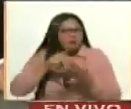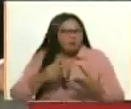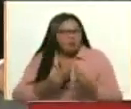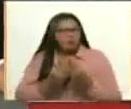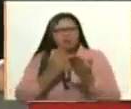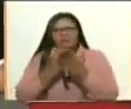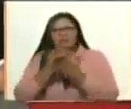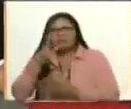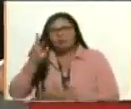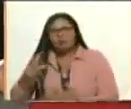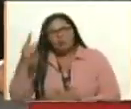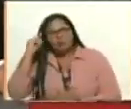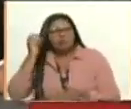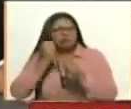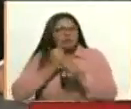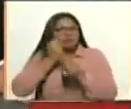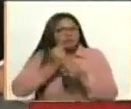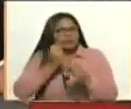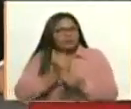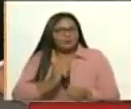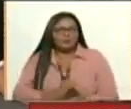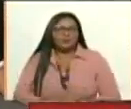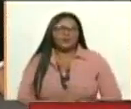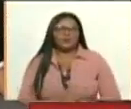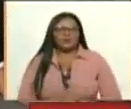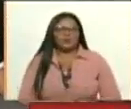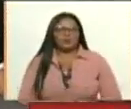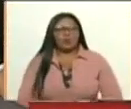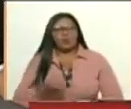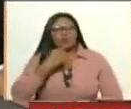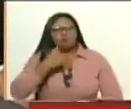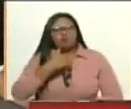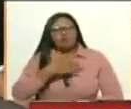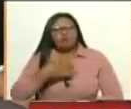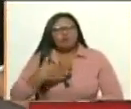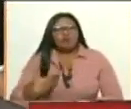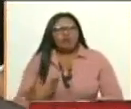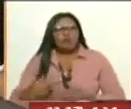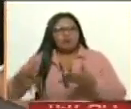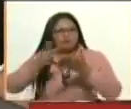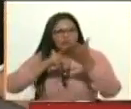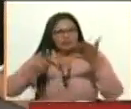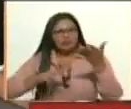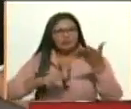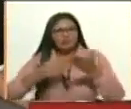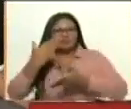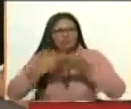estado todos estos días trabajando. Quiero dar lectura del acta,